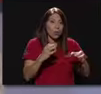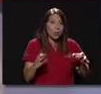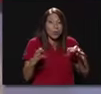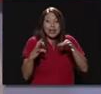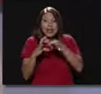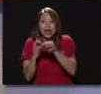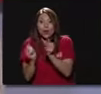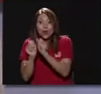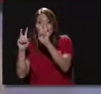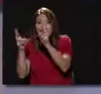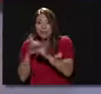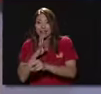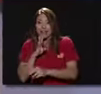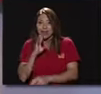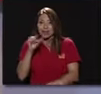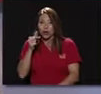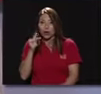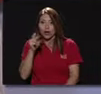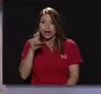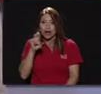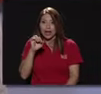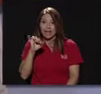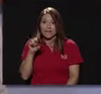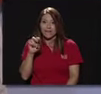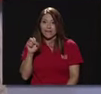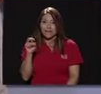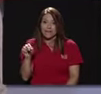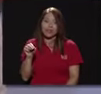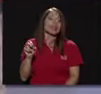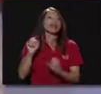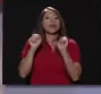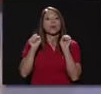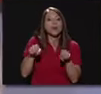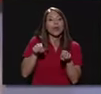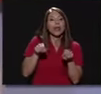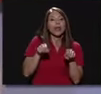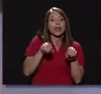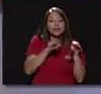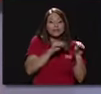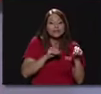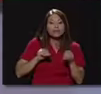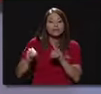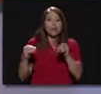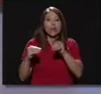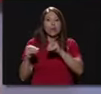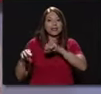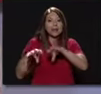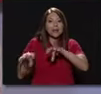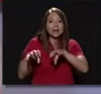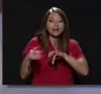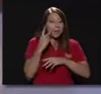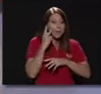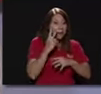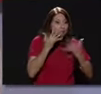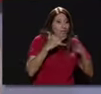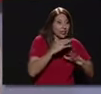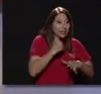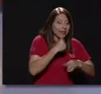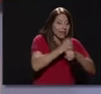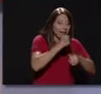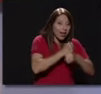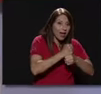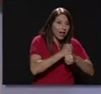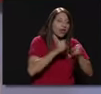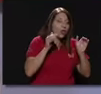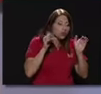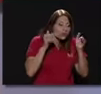Griffin estaba mencionando, de la idea de poder movilizarse a los sectores más dinámicos. Vemos que los ocupados del sector agropecuario y de